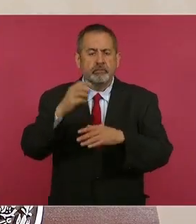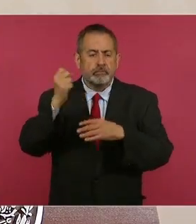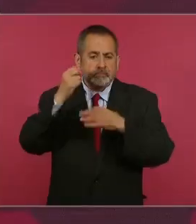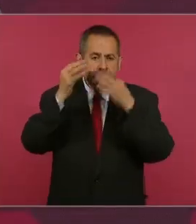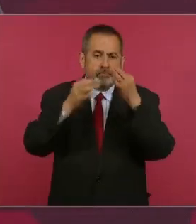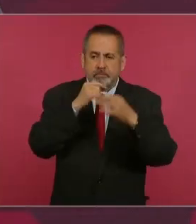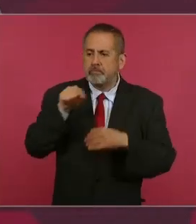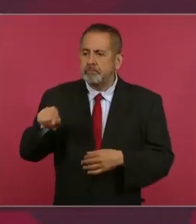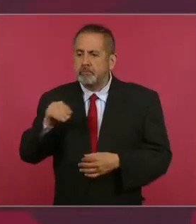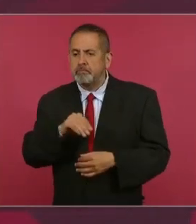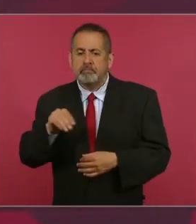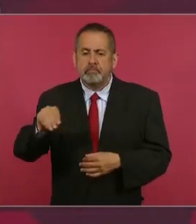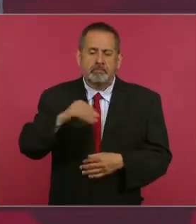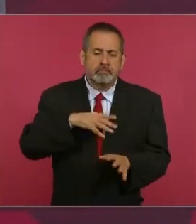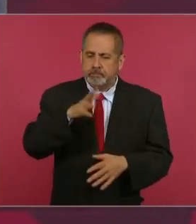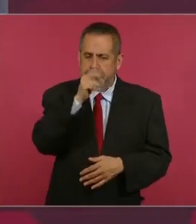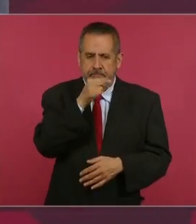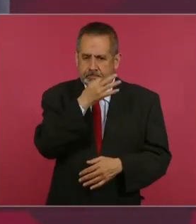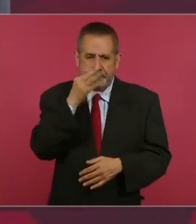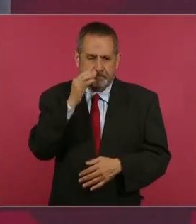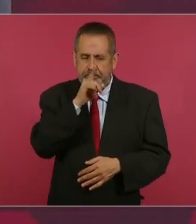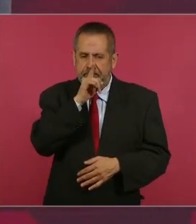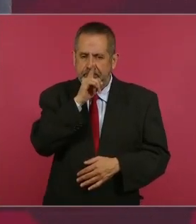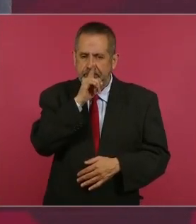puedo decir nada.